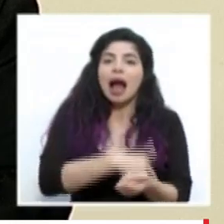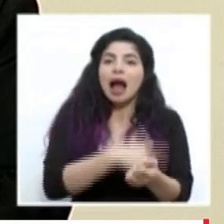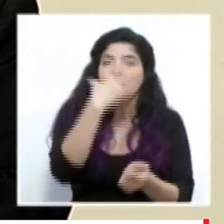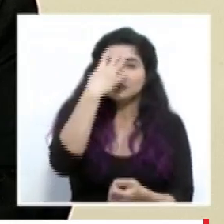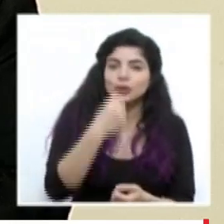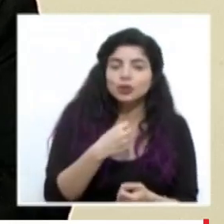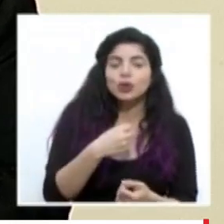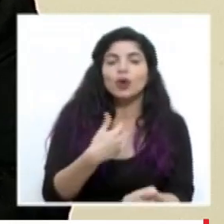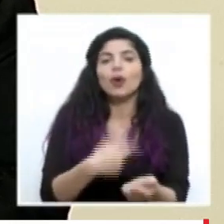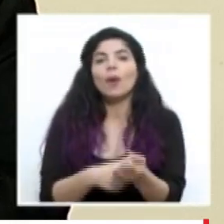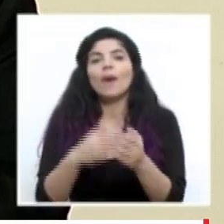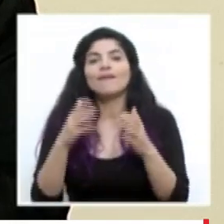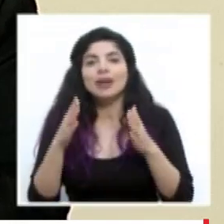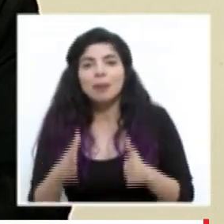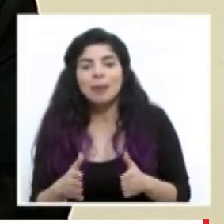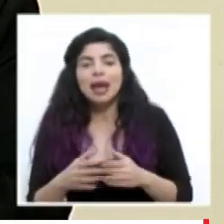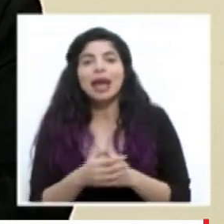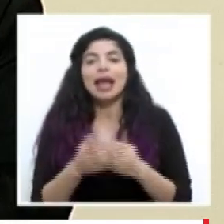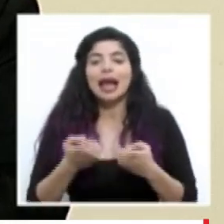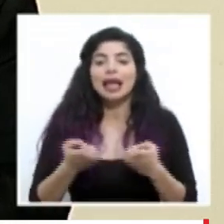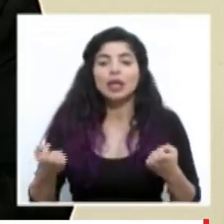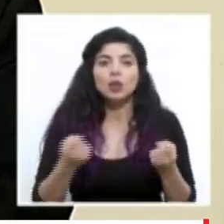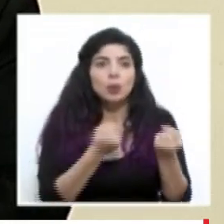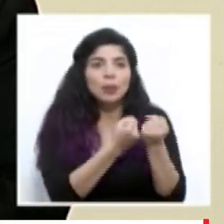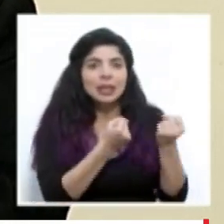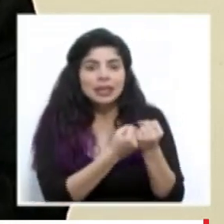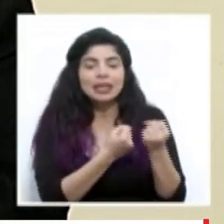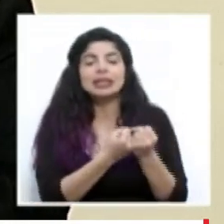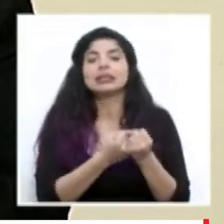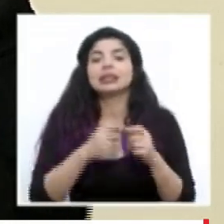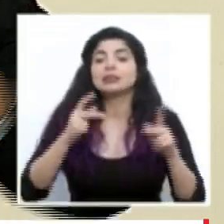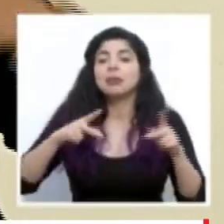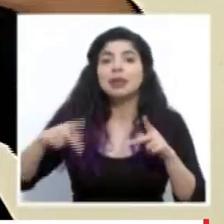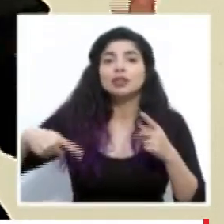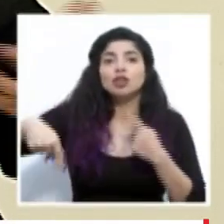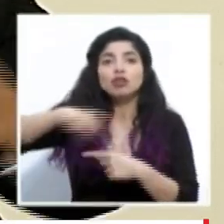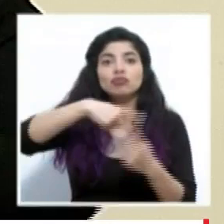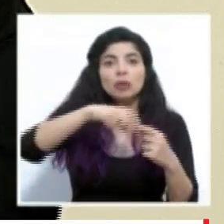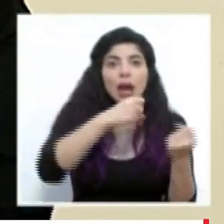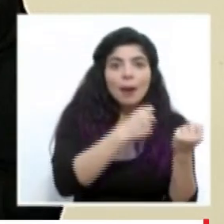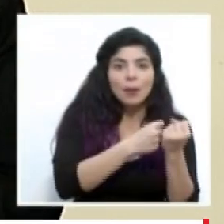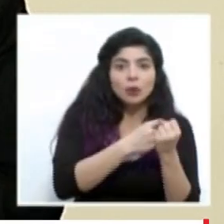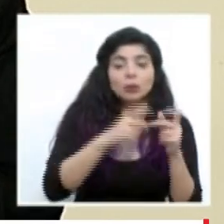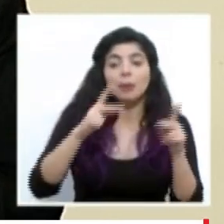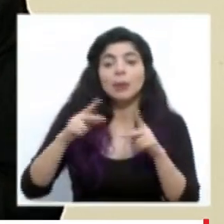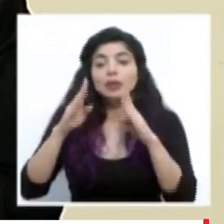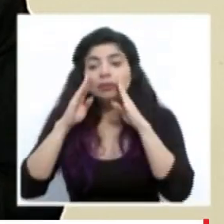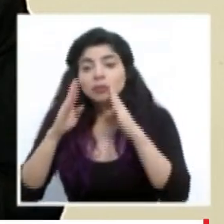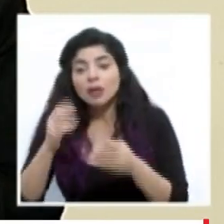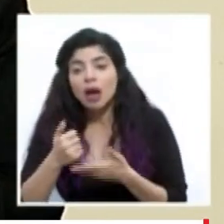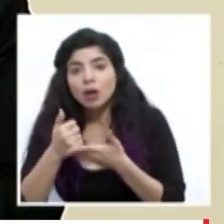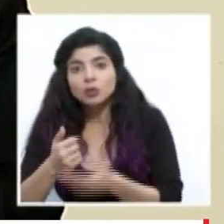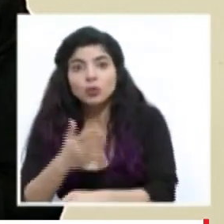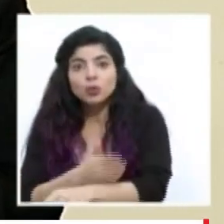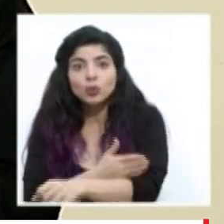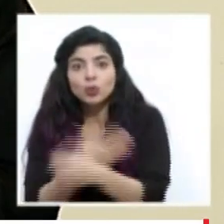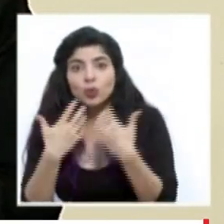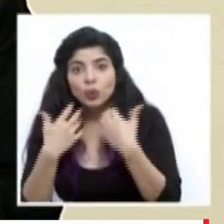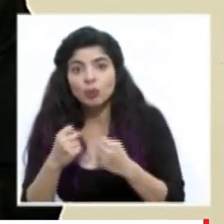las enfermeras, los instrumentistas o las instrumentistas, el personal circulante, el personal de recuperación. Entonces, aquí se